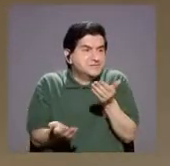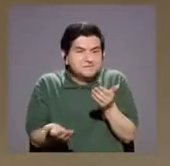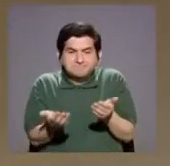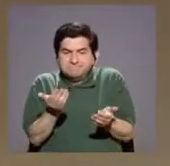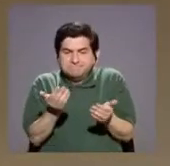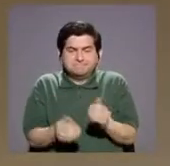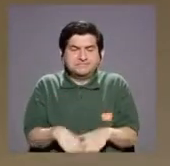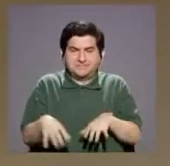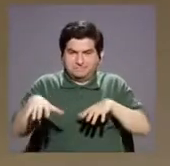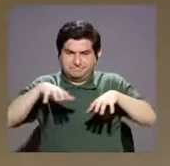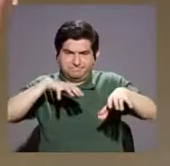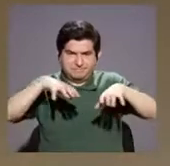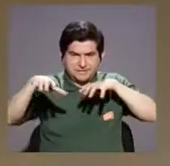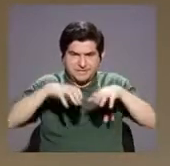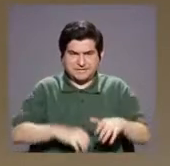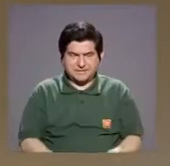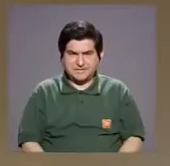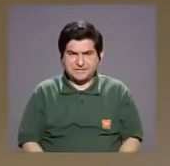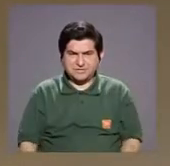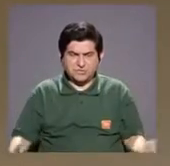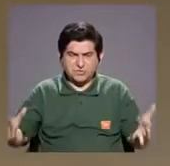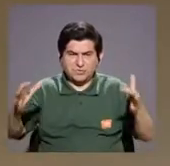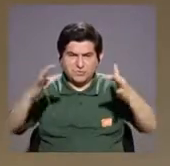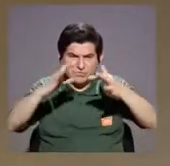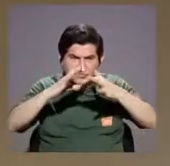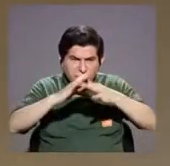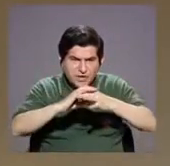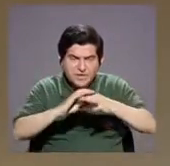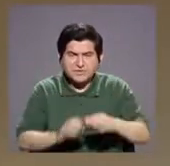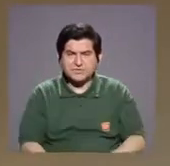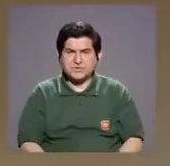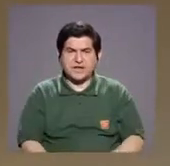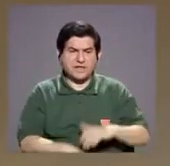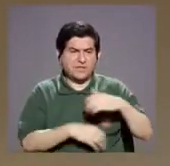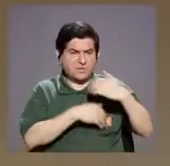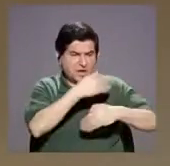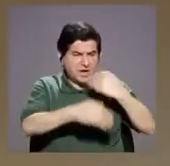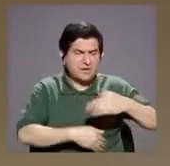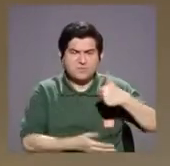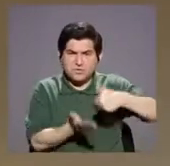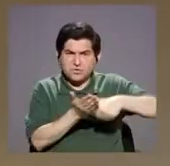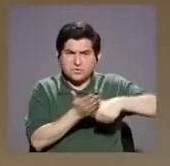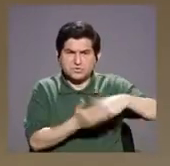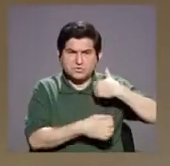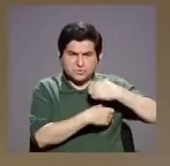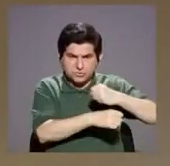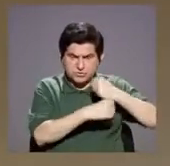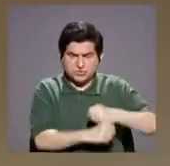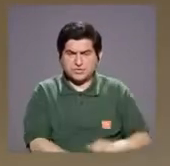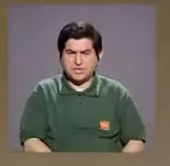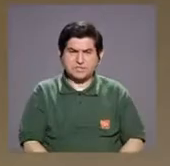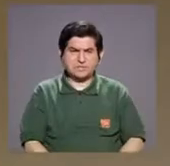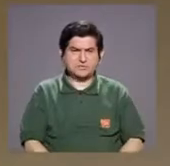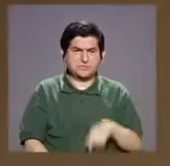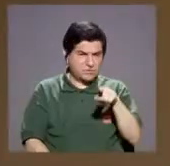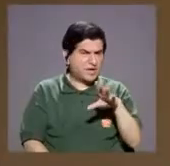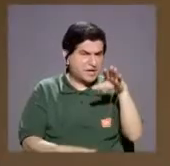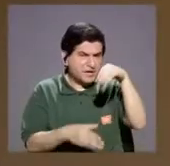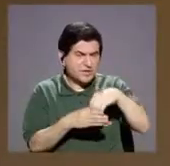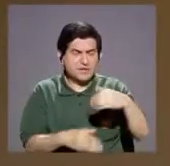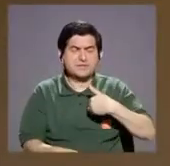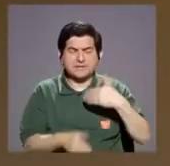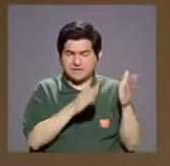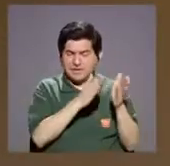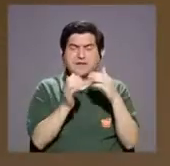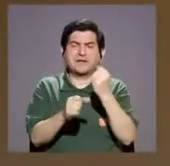acciones respecto a las y municipales dentro de ese ámbito dentro de ese marco tenemos todo un